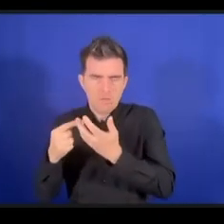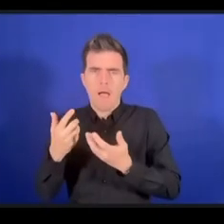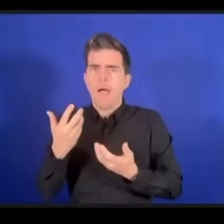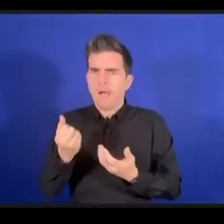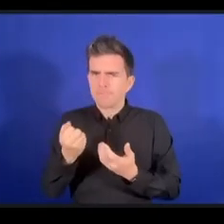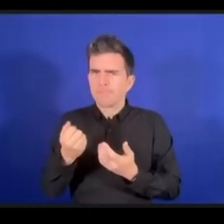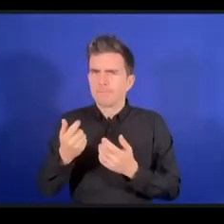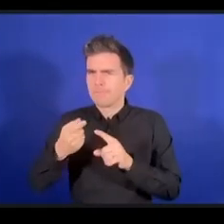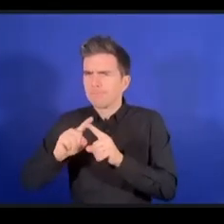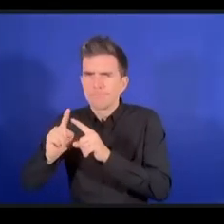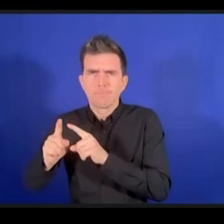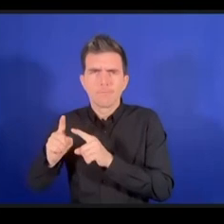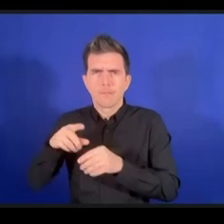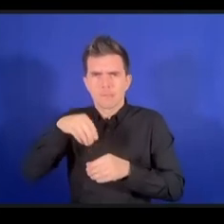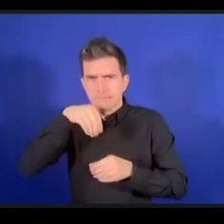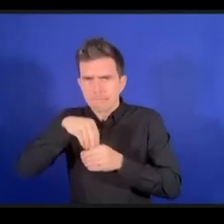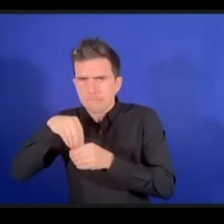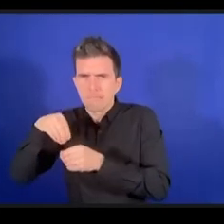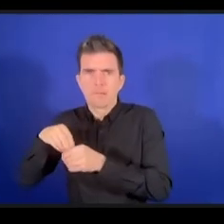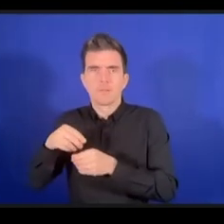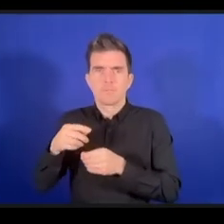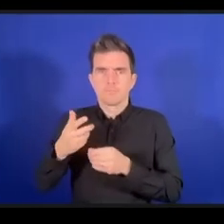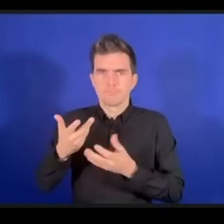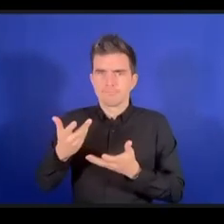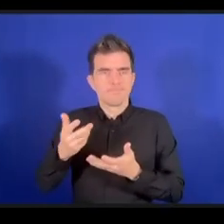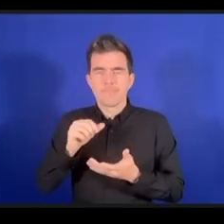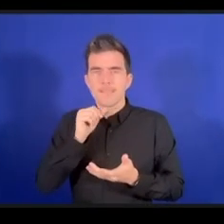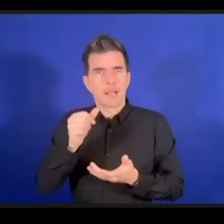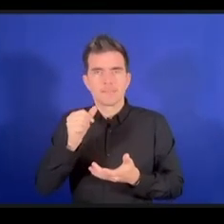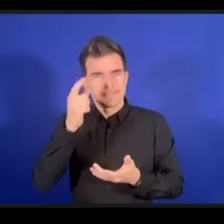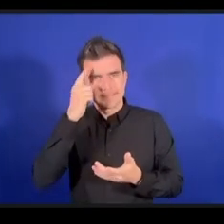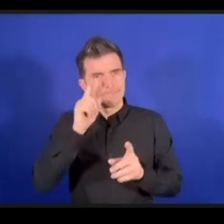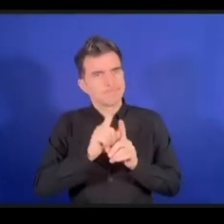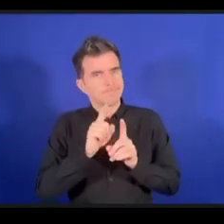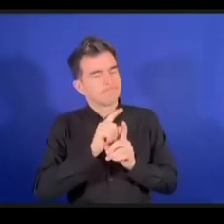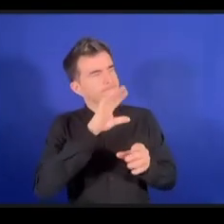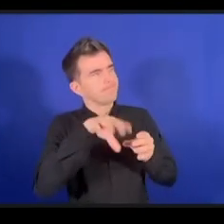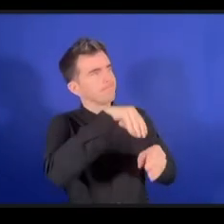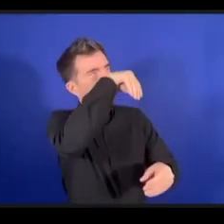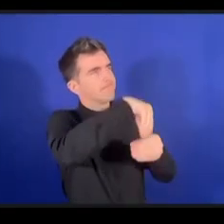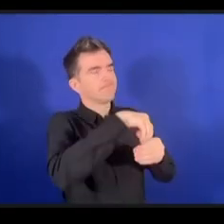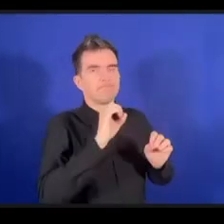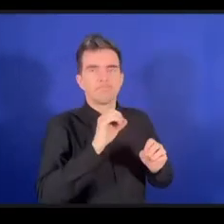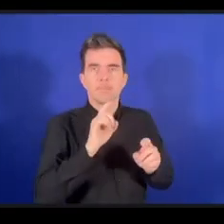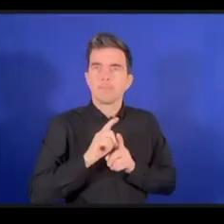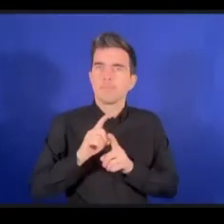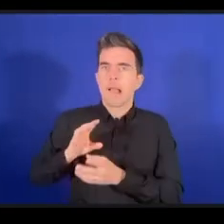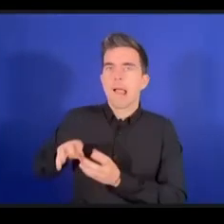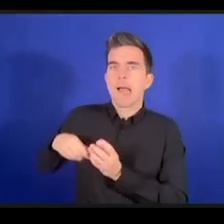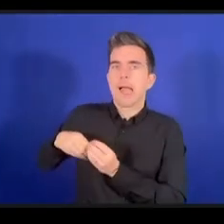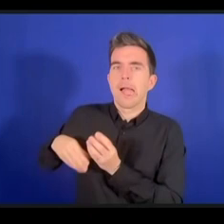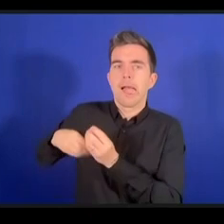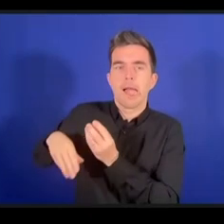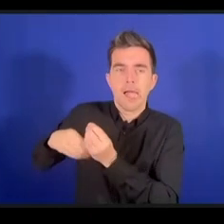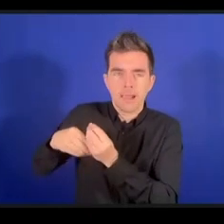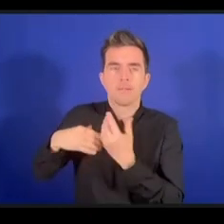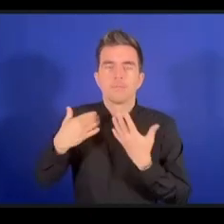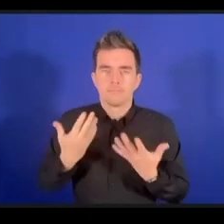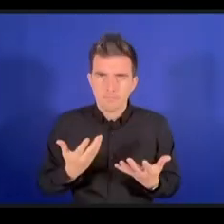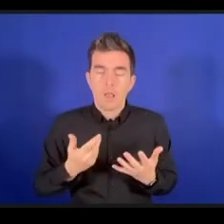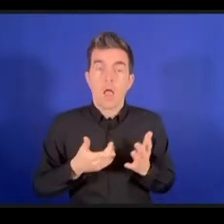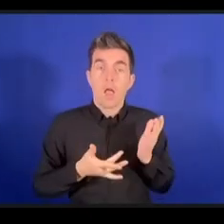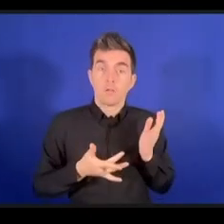hecho con esa finalidad esas tecnologías podrían servir para interactuar con ese tipo